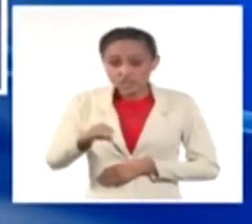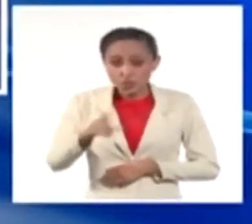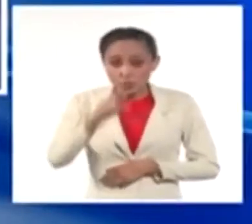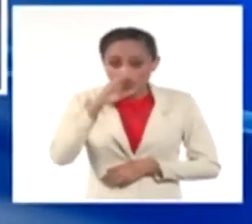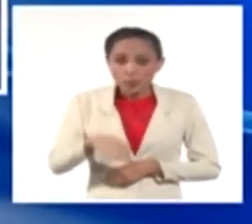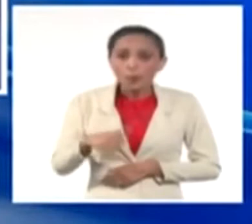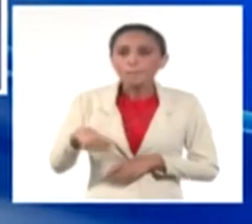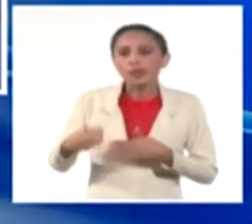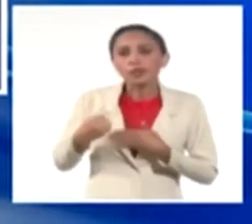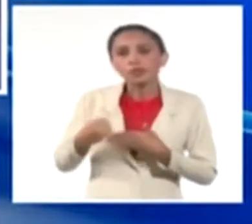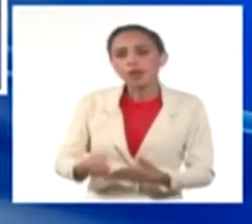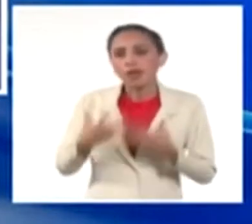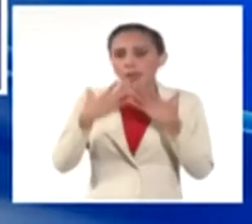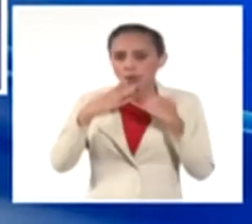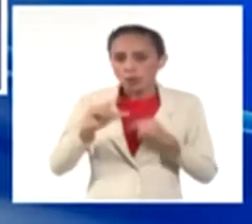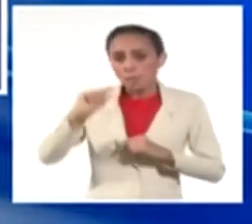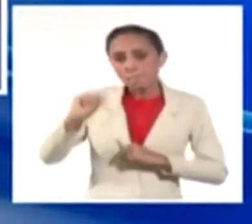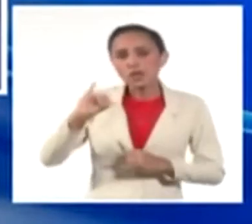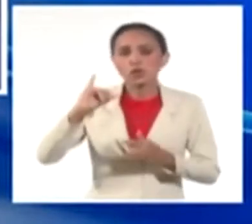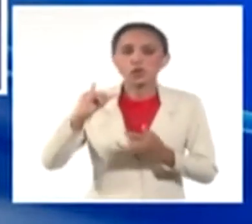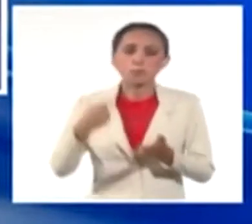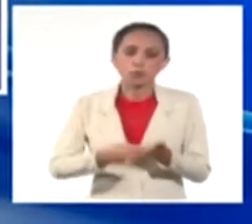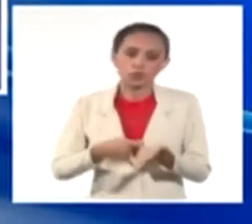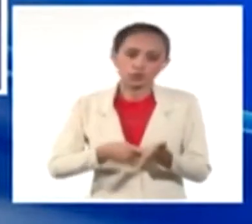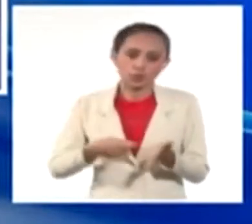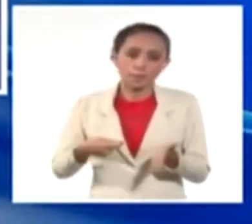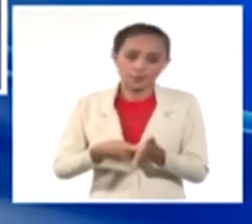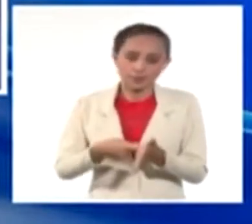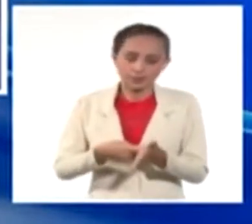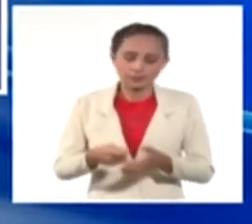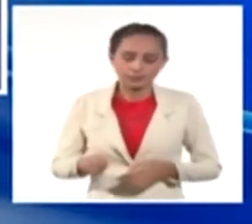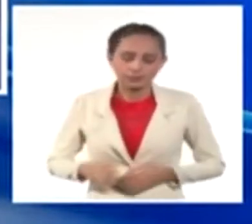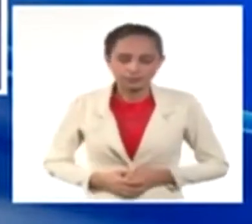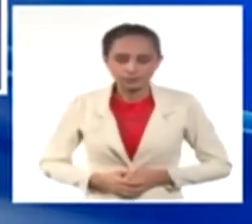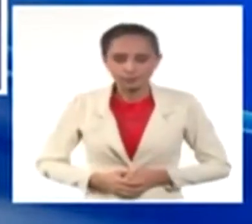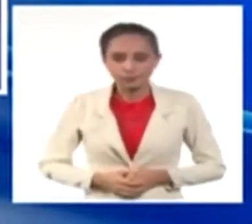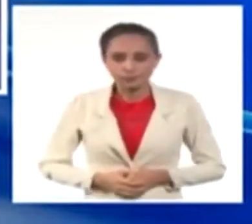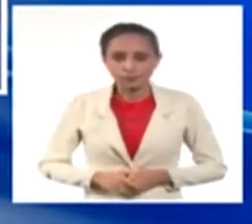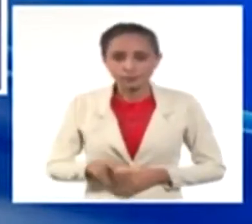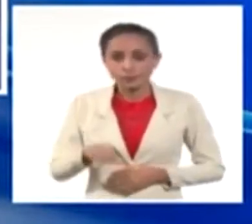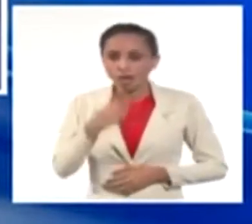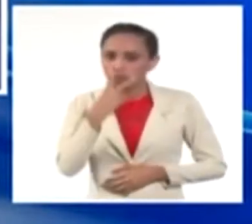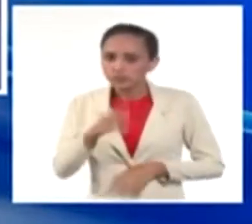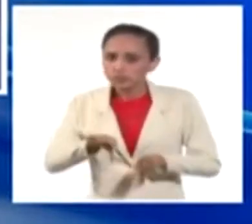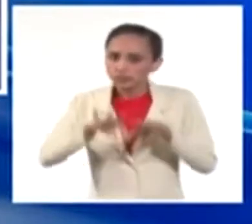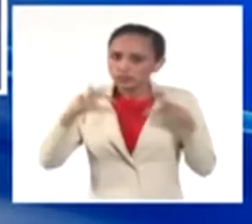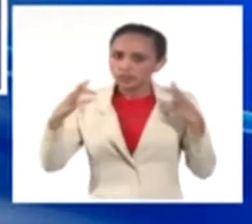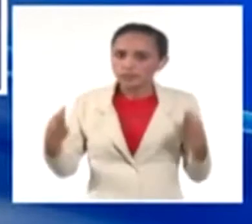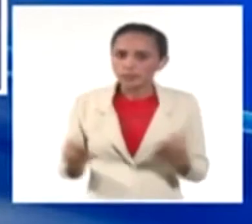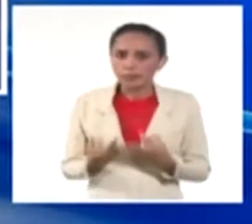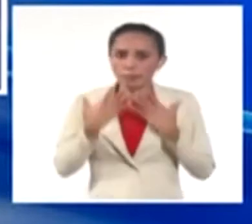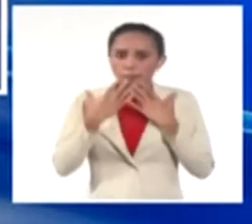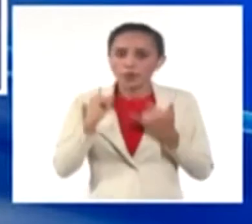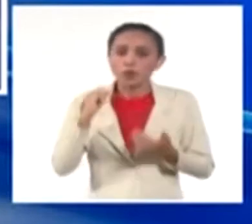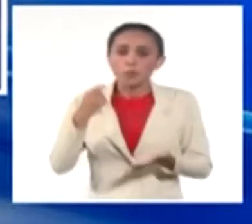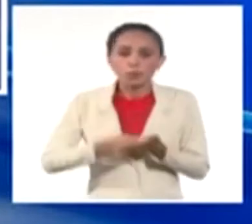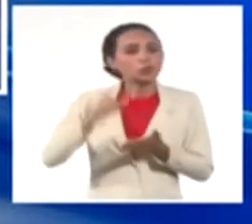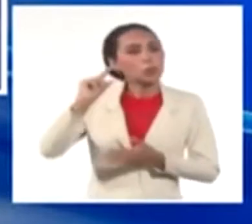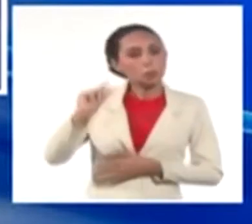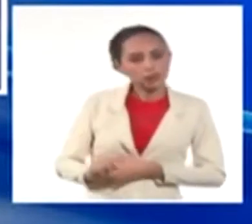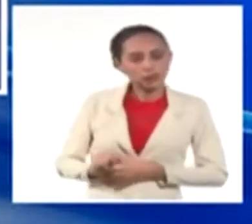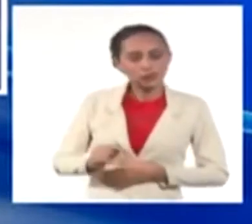a mejorar la capacidad económica en la atención de su familia. En correspondencia con las